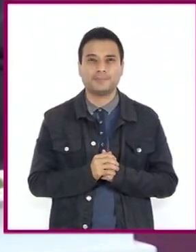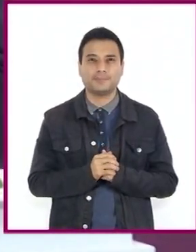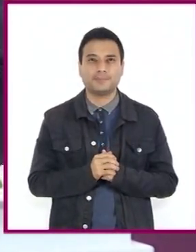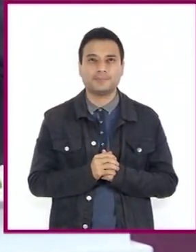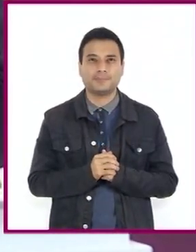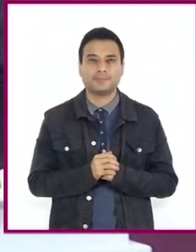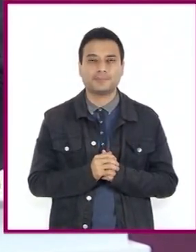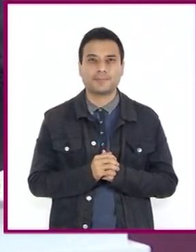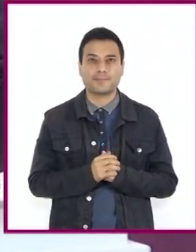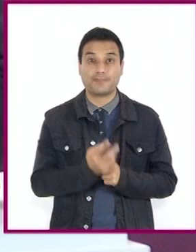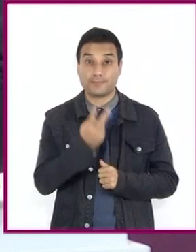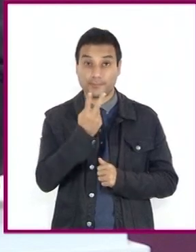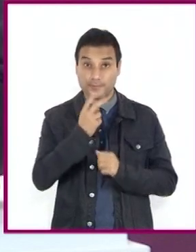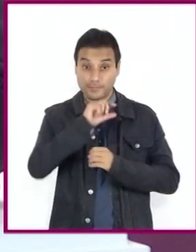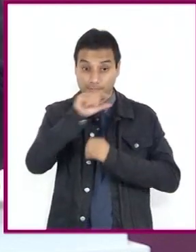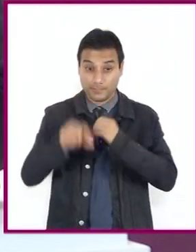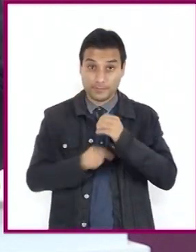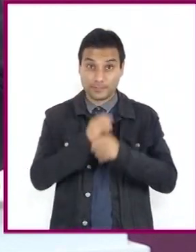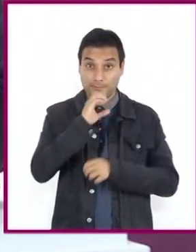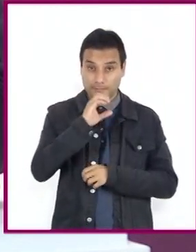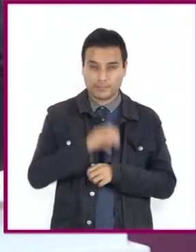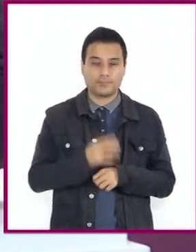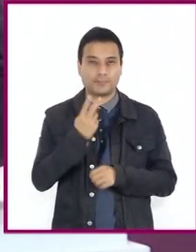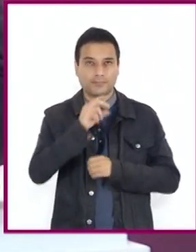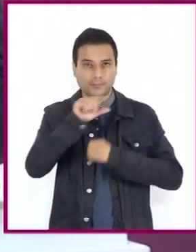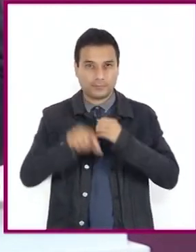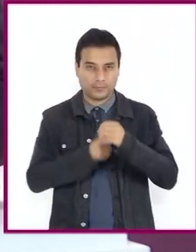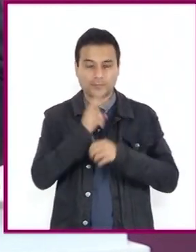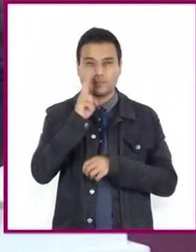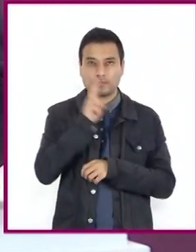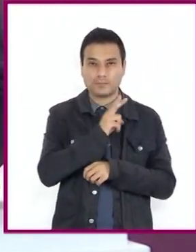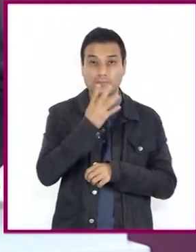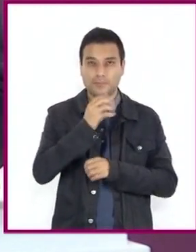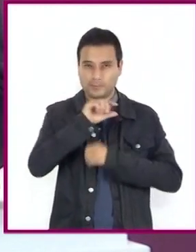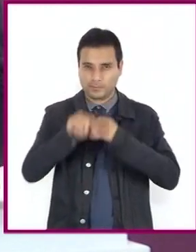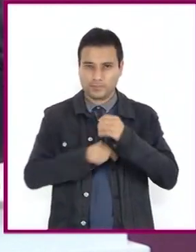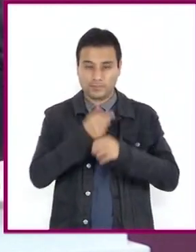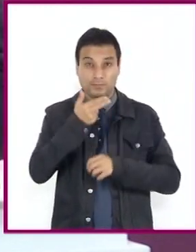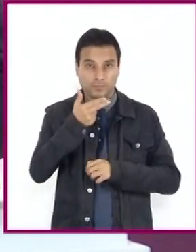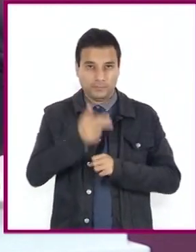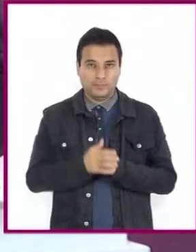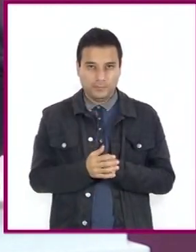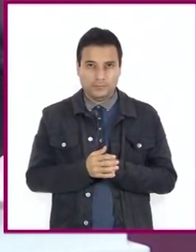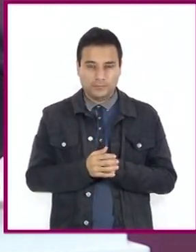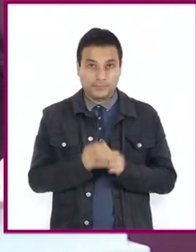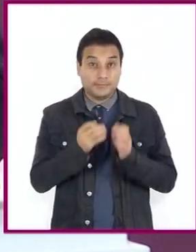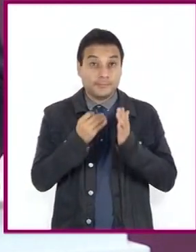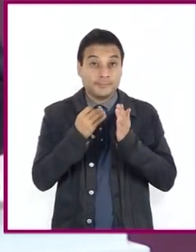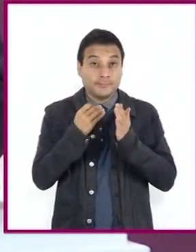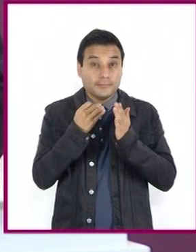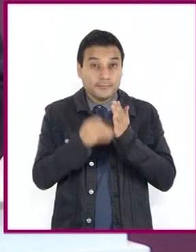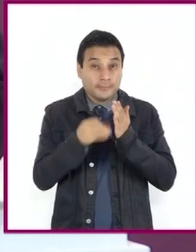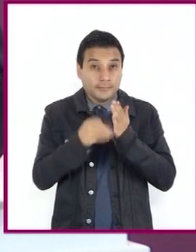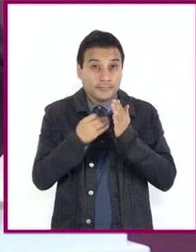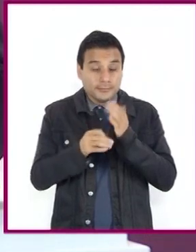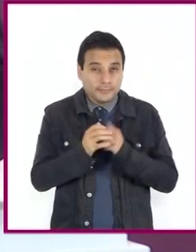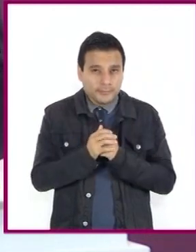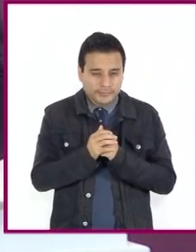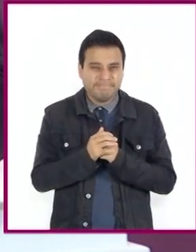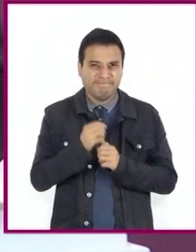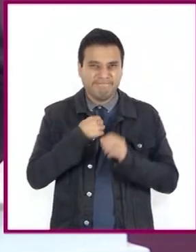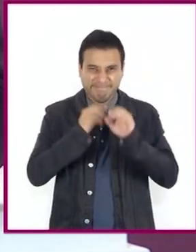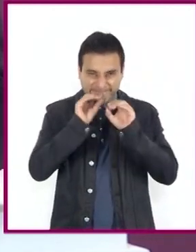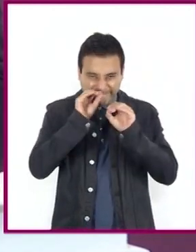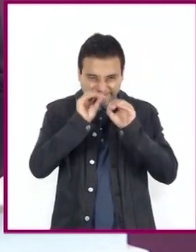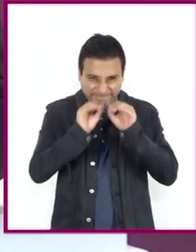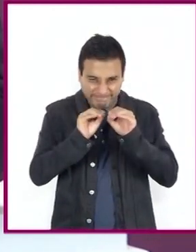los 2 átomos de carbono, 2 átomos de oxígeno y 4 átomos de hidrógeno, los que faltan del lado de los reactivos.